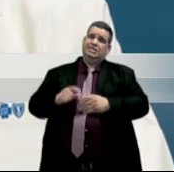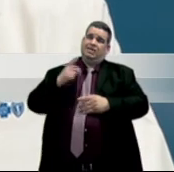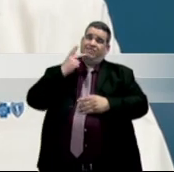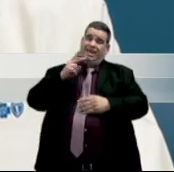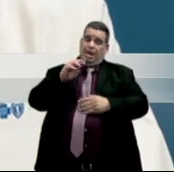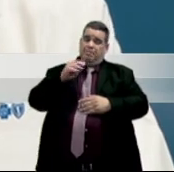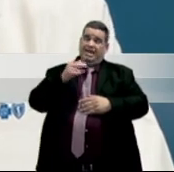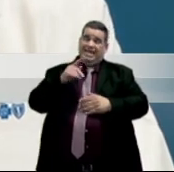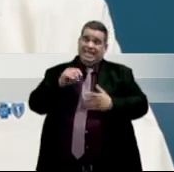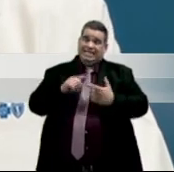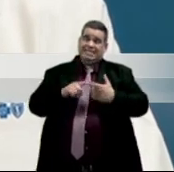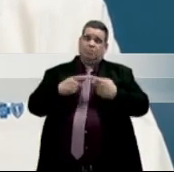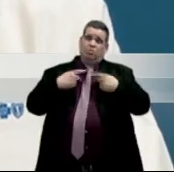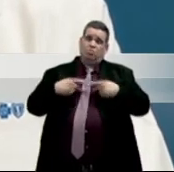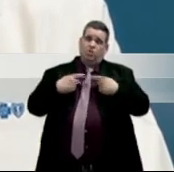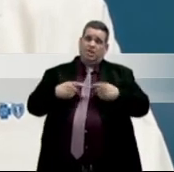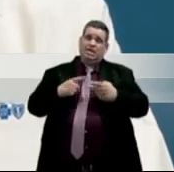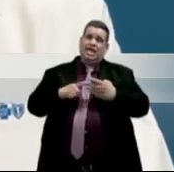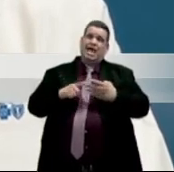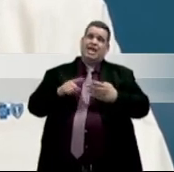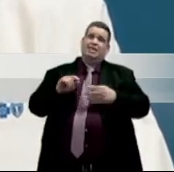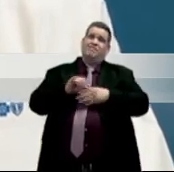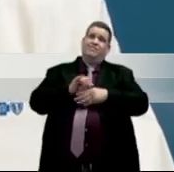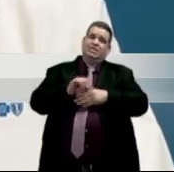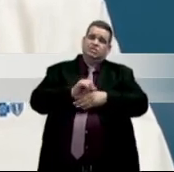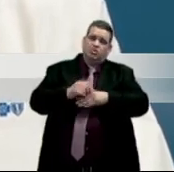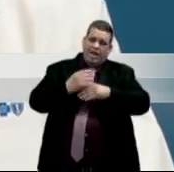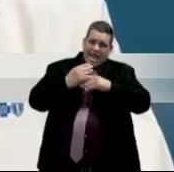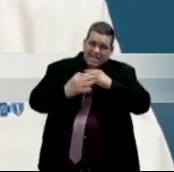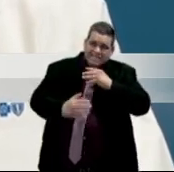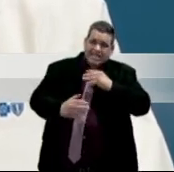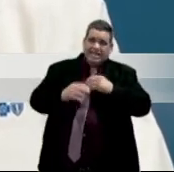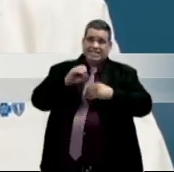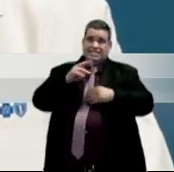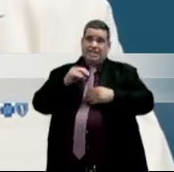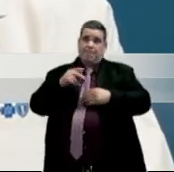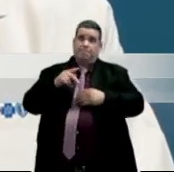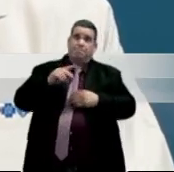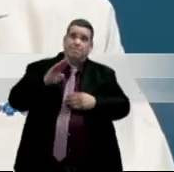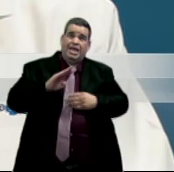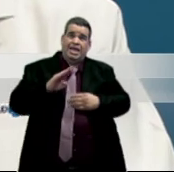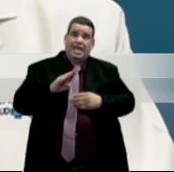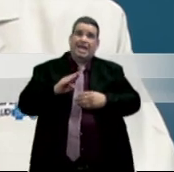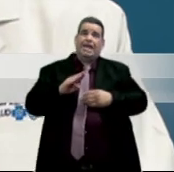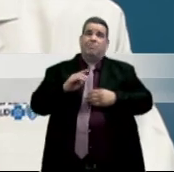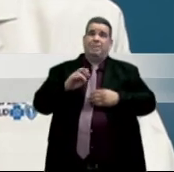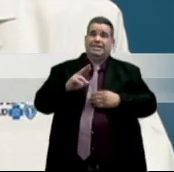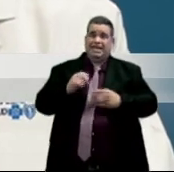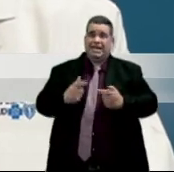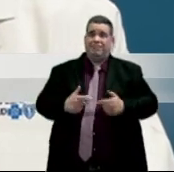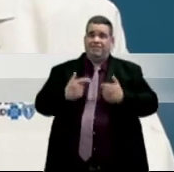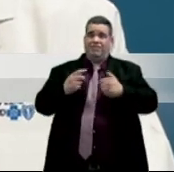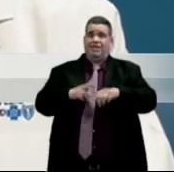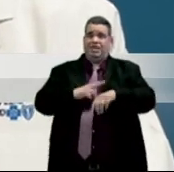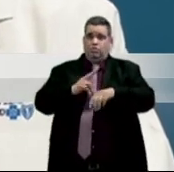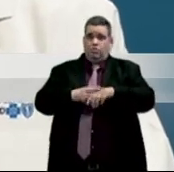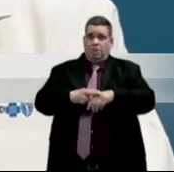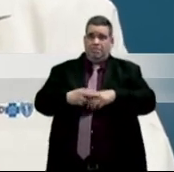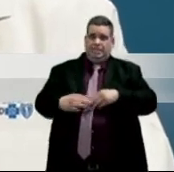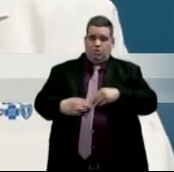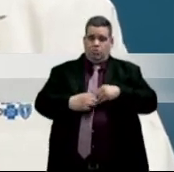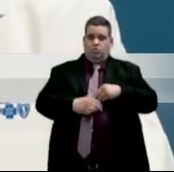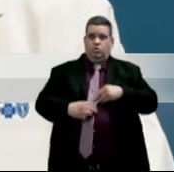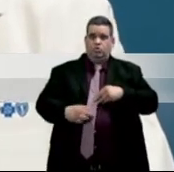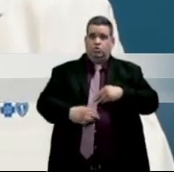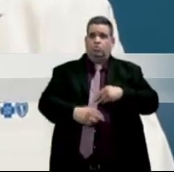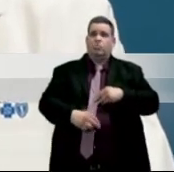meningitis, neumonía e infección en la sangre. El strep B es una bacteria que vive naturalmente en nuestros intestinos,